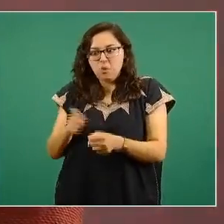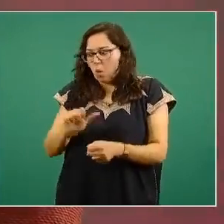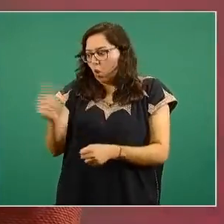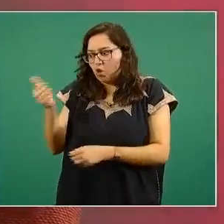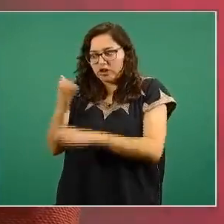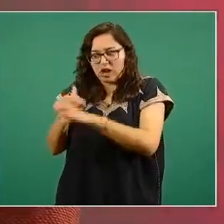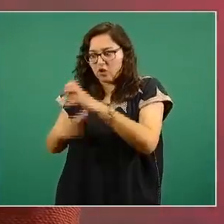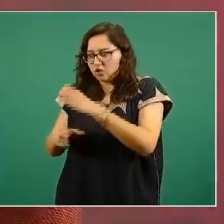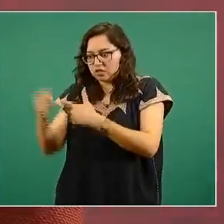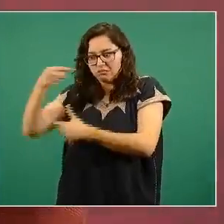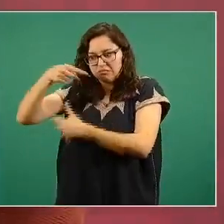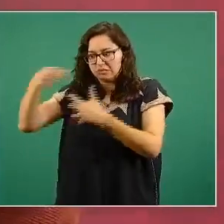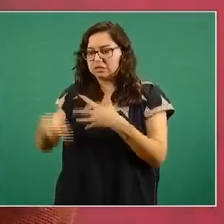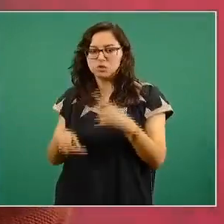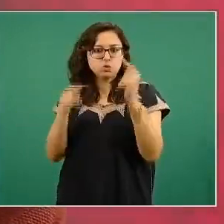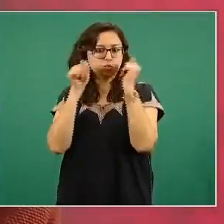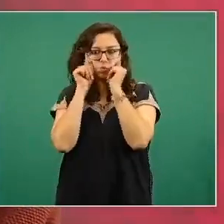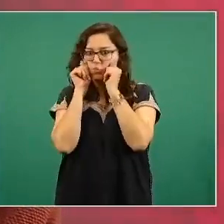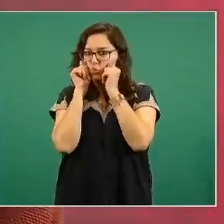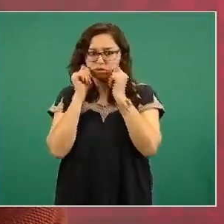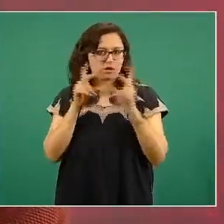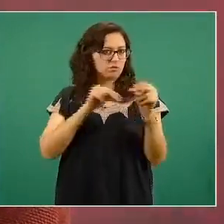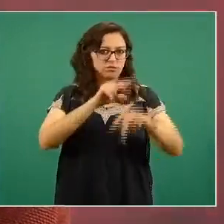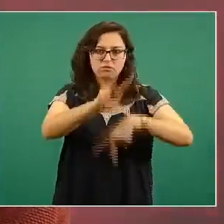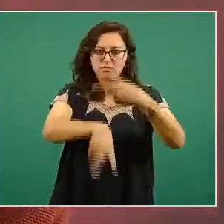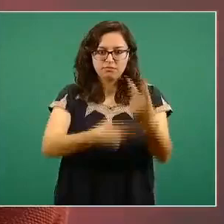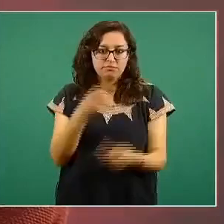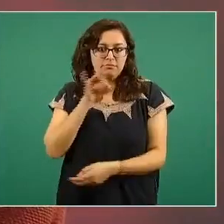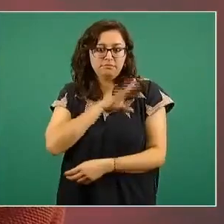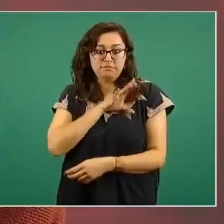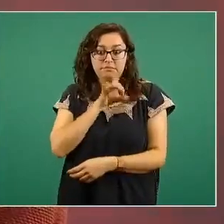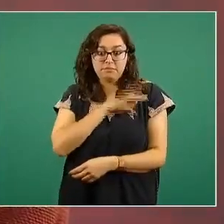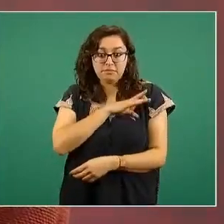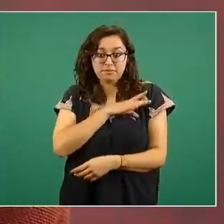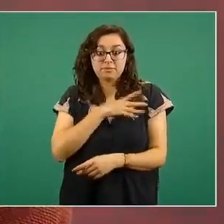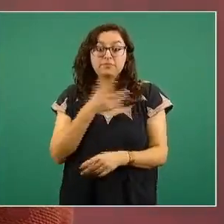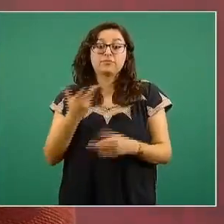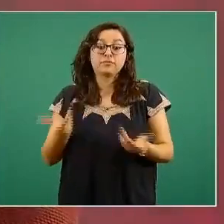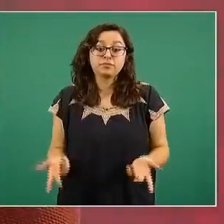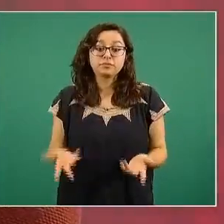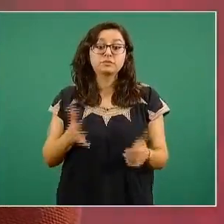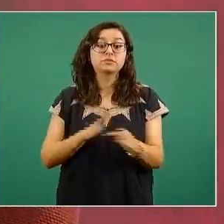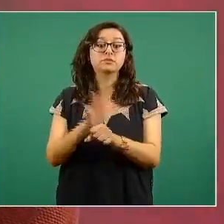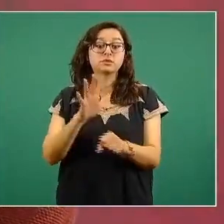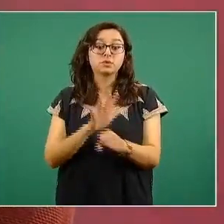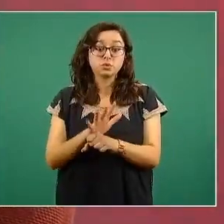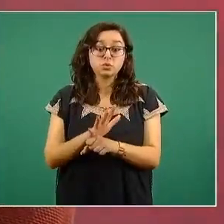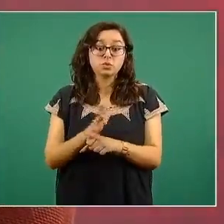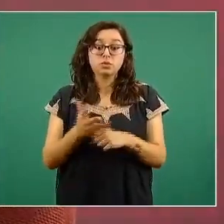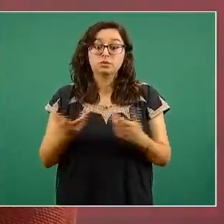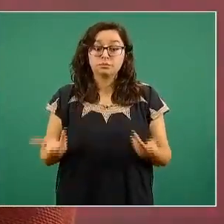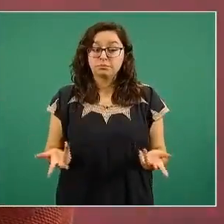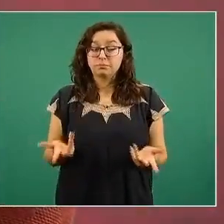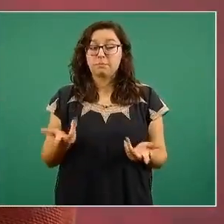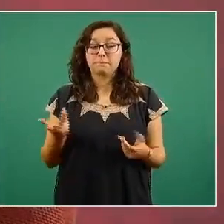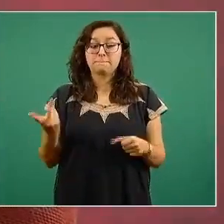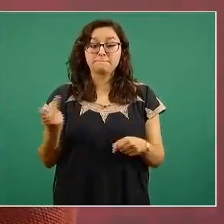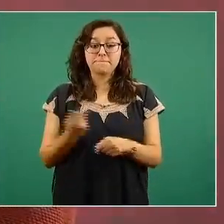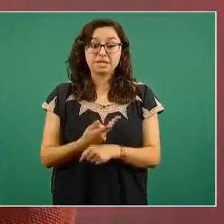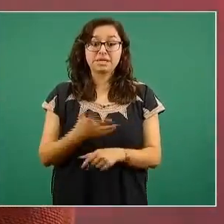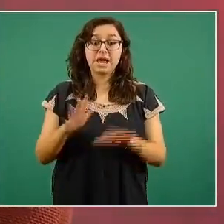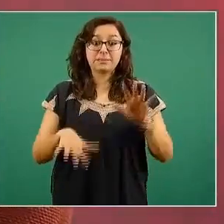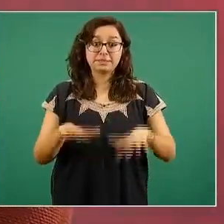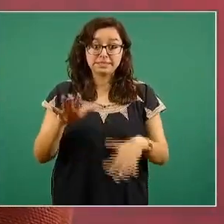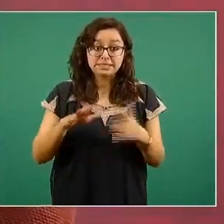son varias, desde la más directa y relativamente modificable, que es el espacio de